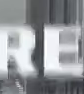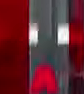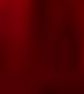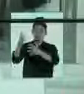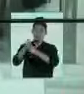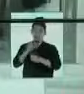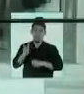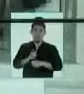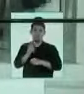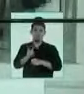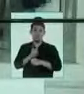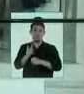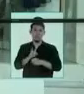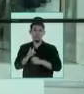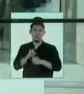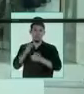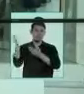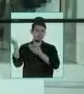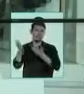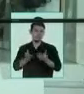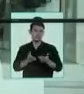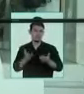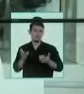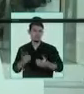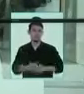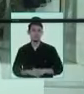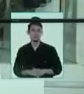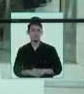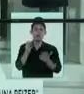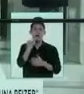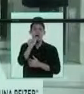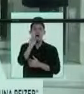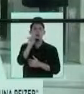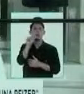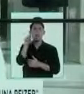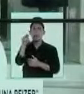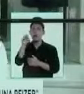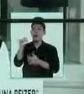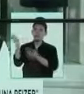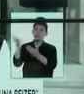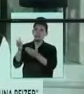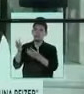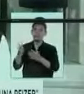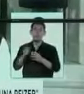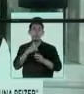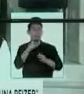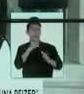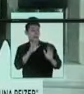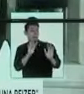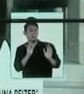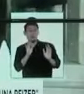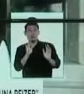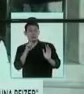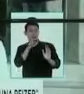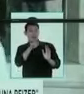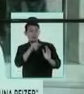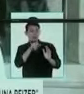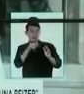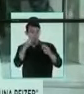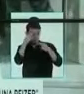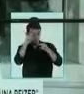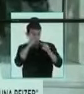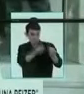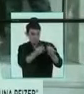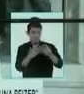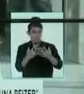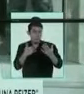aprobación. Reitero, ya tiene representante en el Perú la vacuna rusa y le meten cabe y cabe y